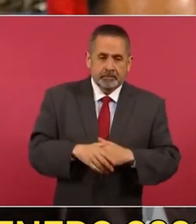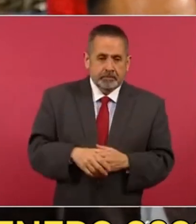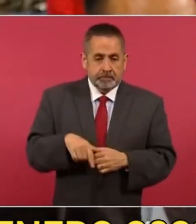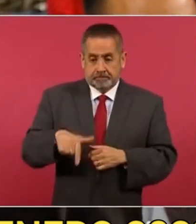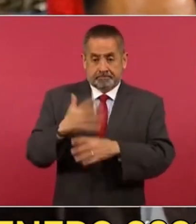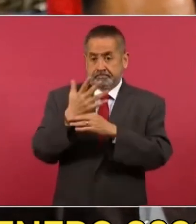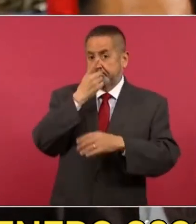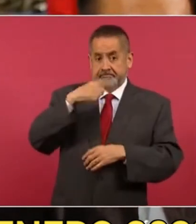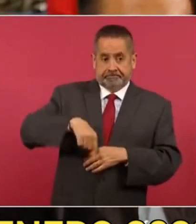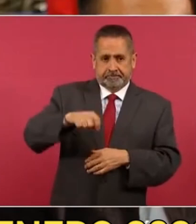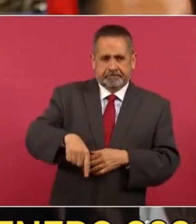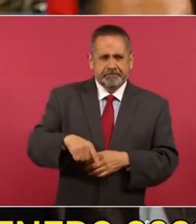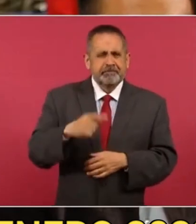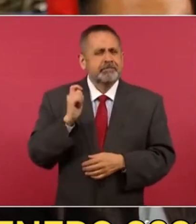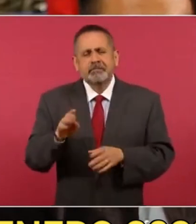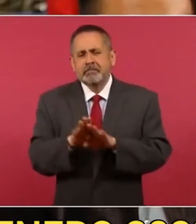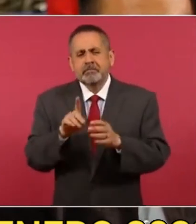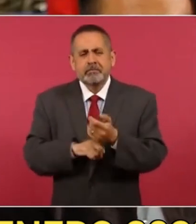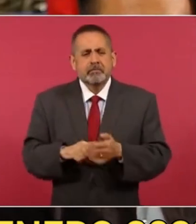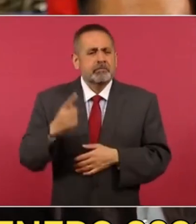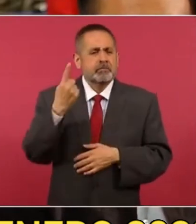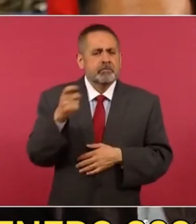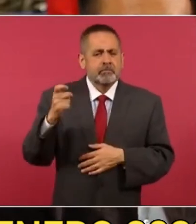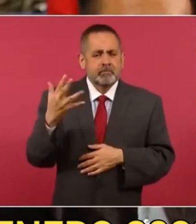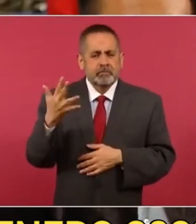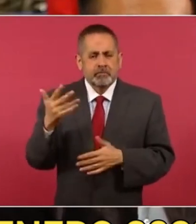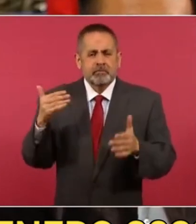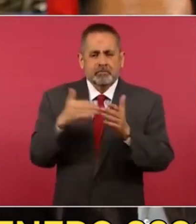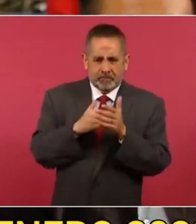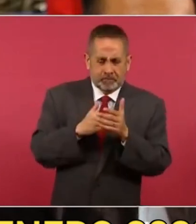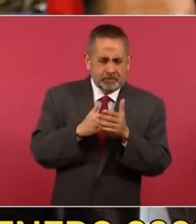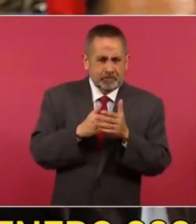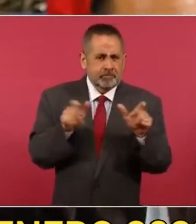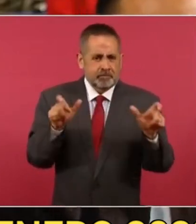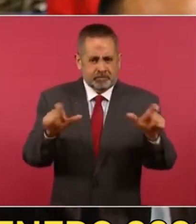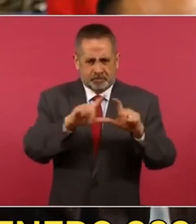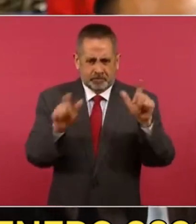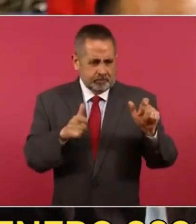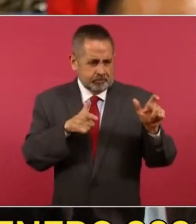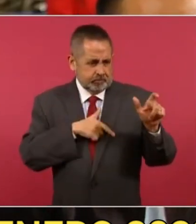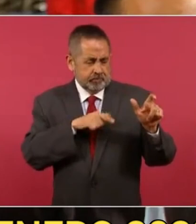aquí mismo se han dado, es que hay alrededor de 150,000 elementos de la Guardia Nacional,